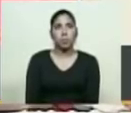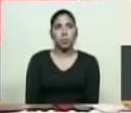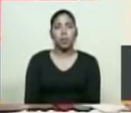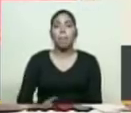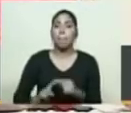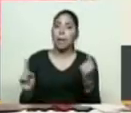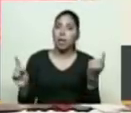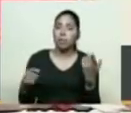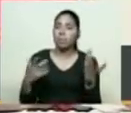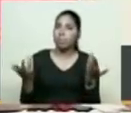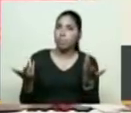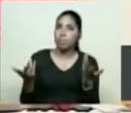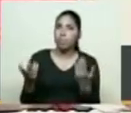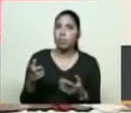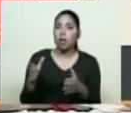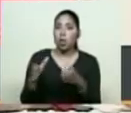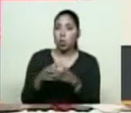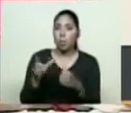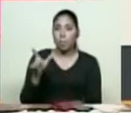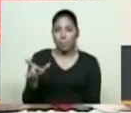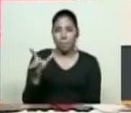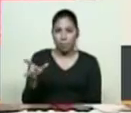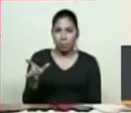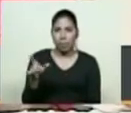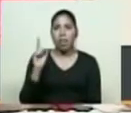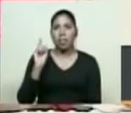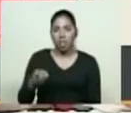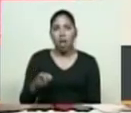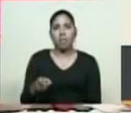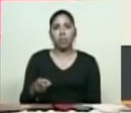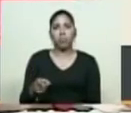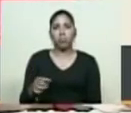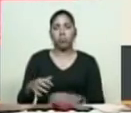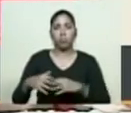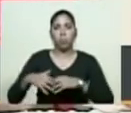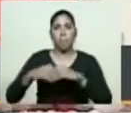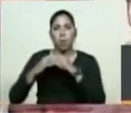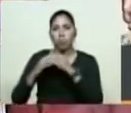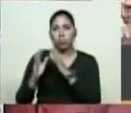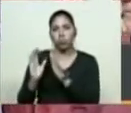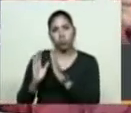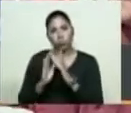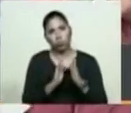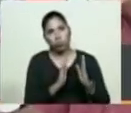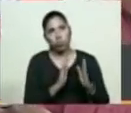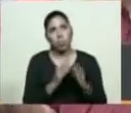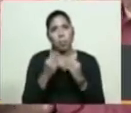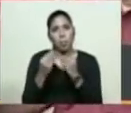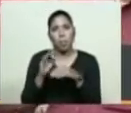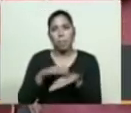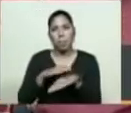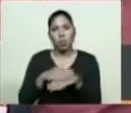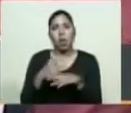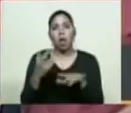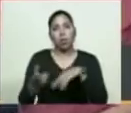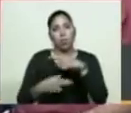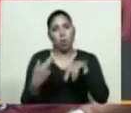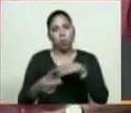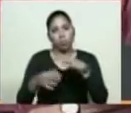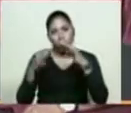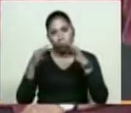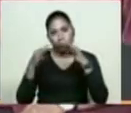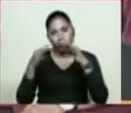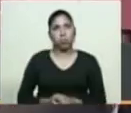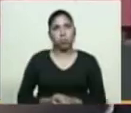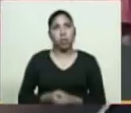Partido Socialista Unido de Venezuela está obligado a montar una estructura. Es un partido que debe servir para hacer una revolución bolivariana, pero para hacer la